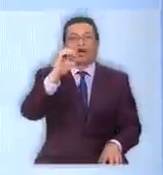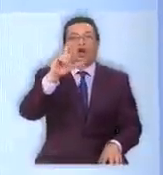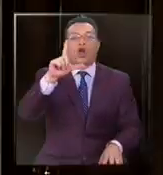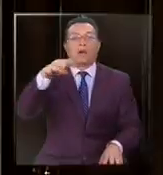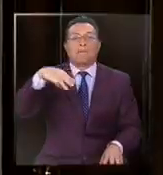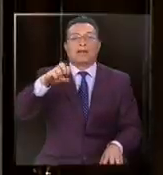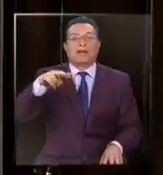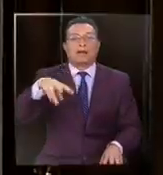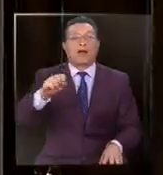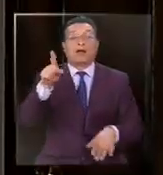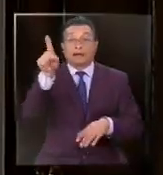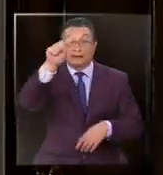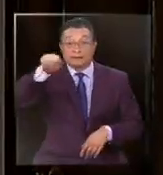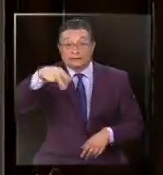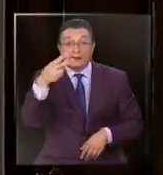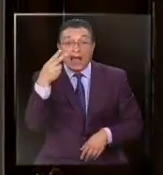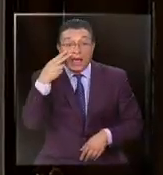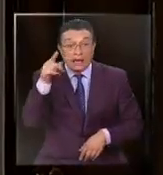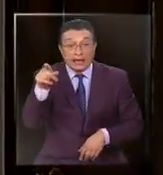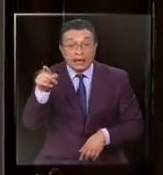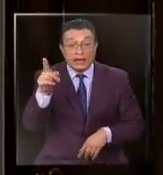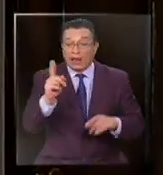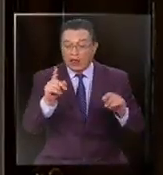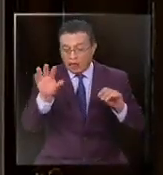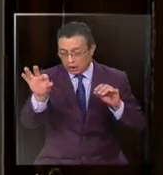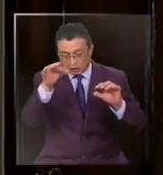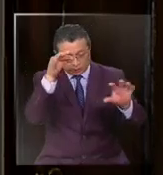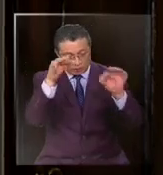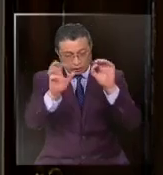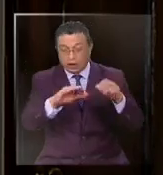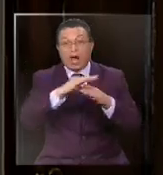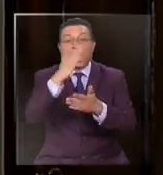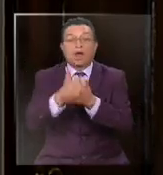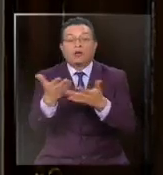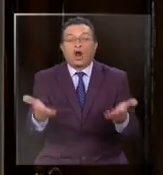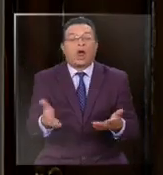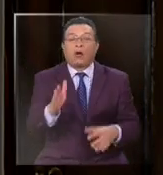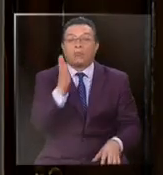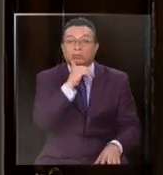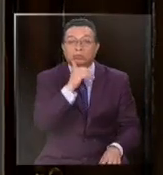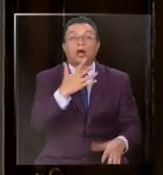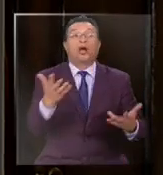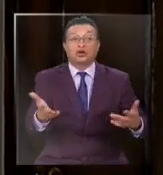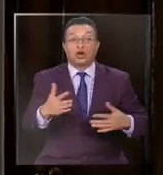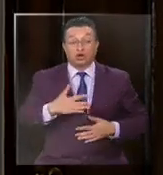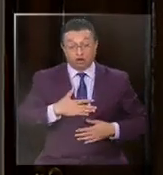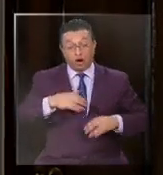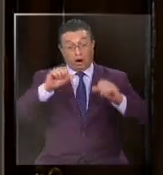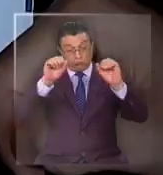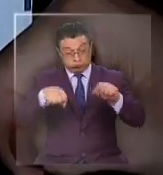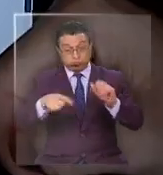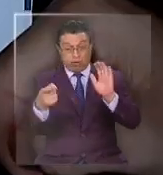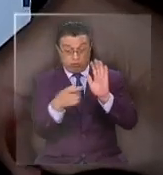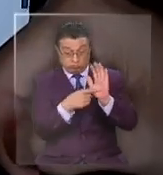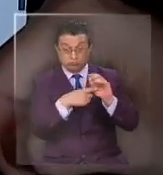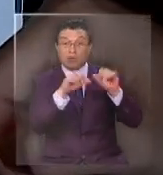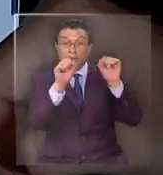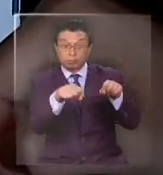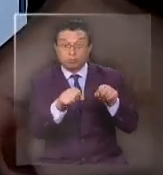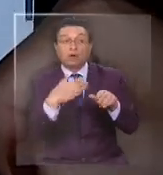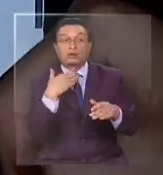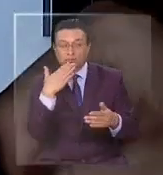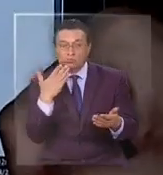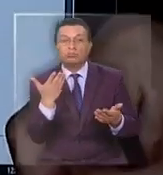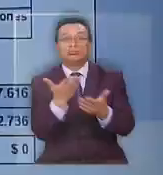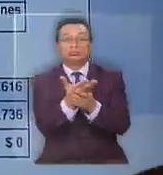sistema del Servicio de Impuestos Internos no lo logra identificar al día de hoy y en consecuencia yo si acepto la declaración de impuestos estoy